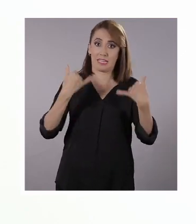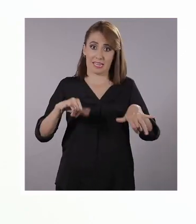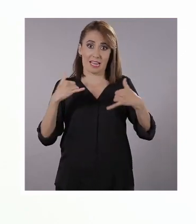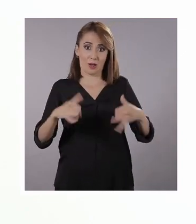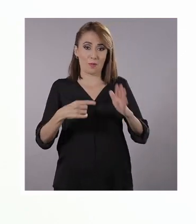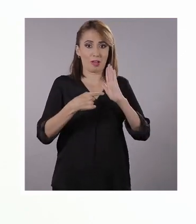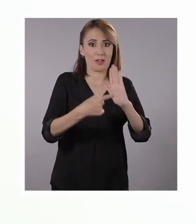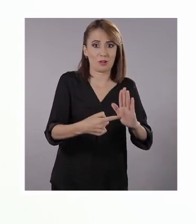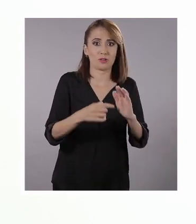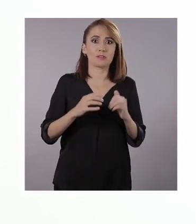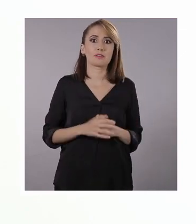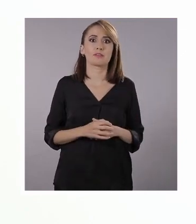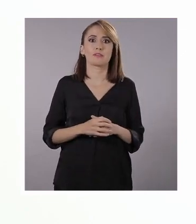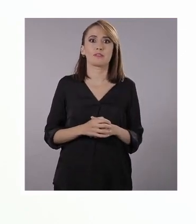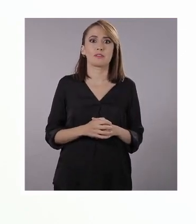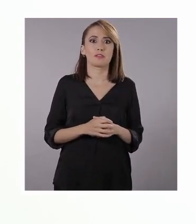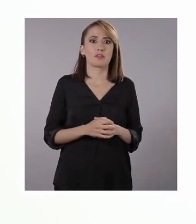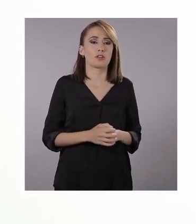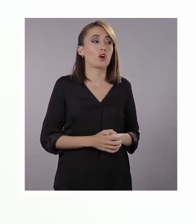cuantos palitos de helado.